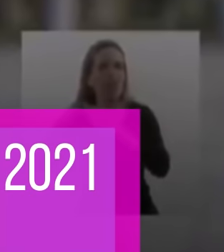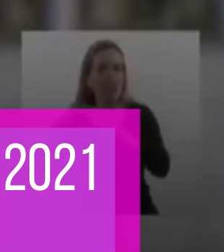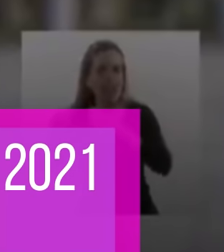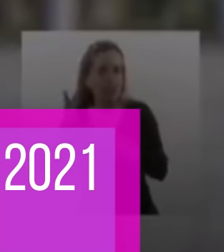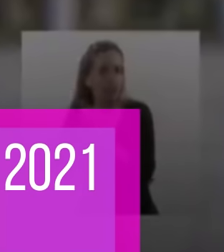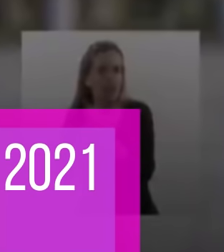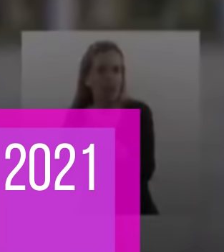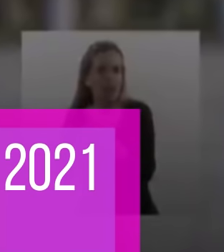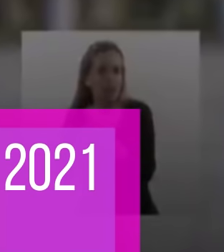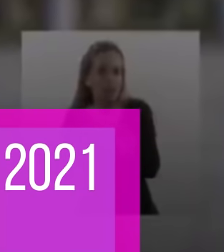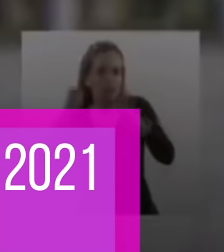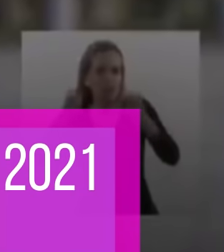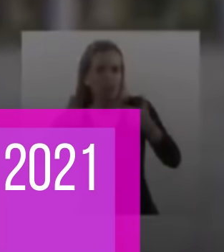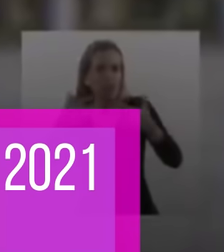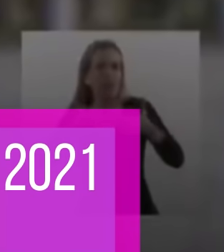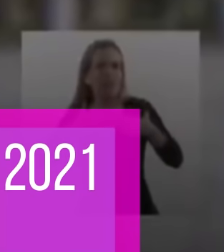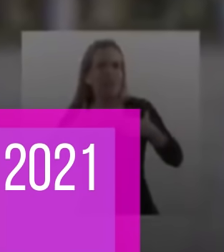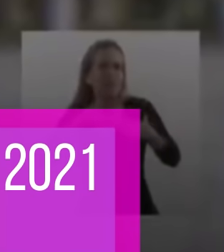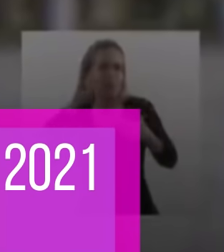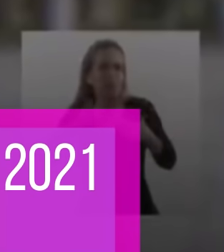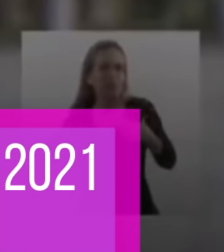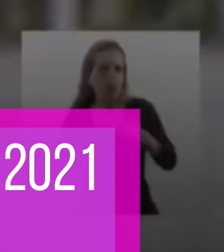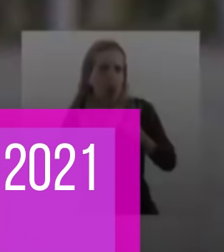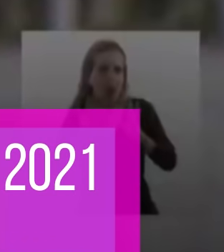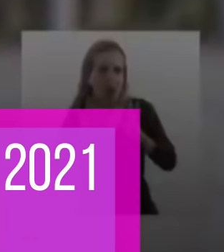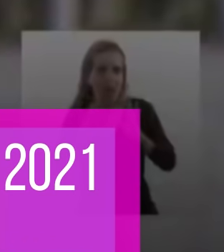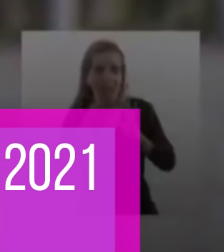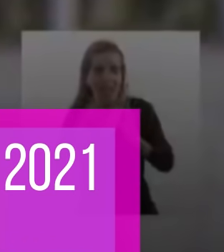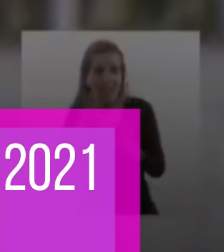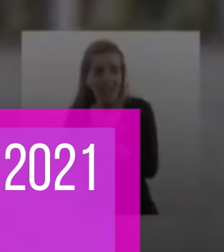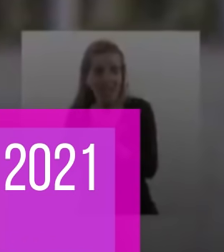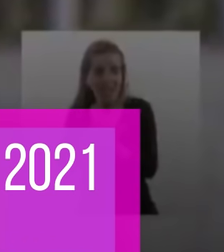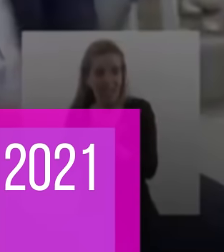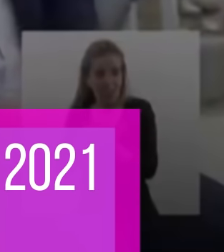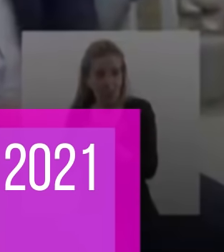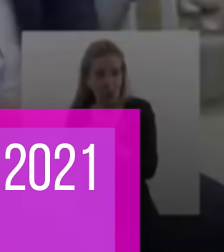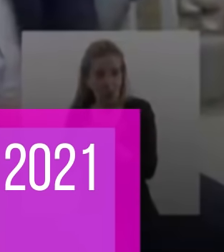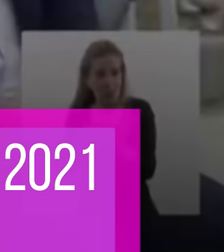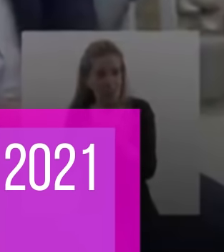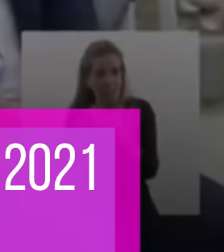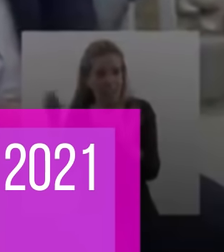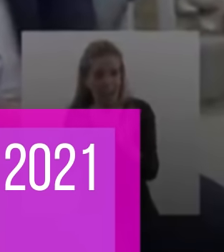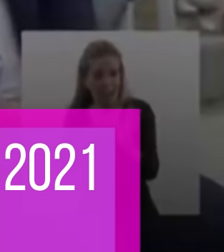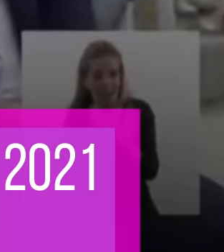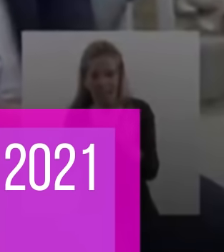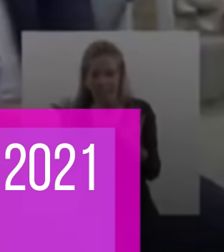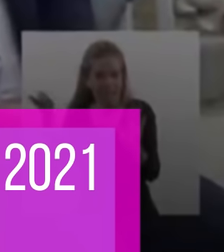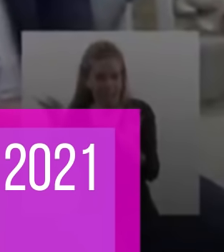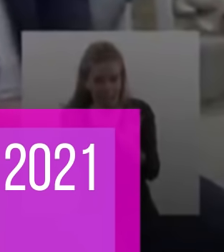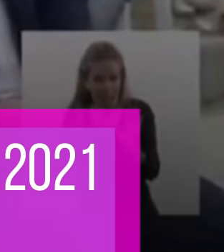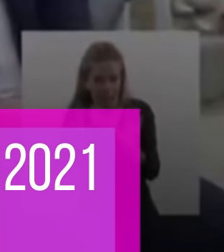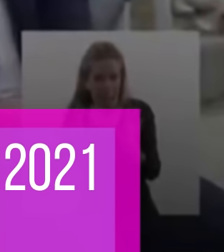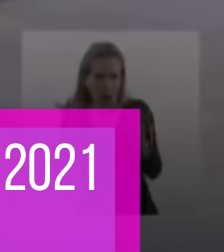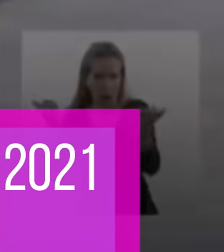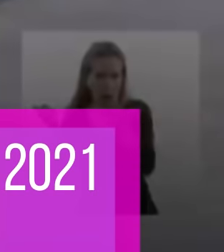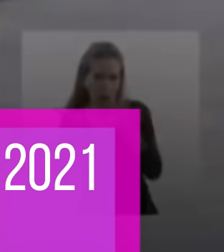con la ANSES, el gobierno nacional dará un bono a aquellos jubilados que cobren hasta 2 salarios mínimos. Bueno, vamos a ir